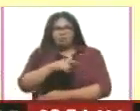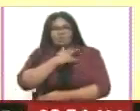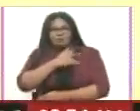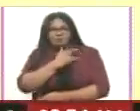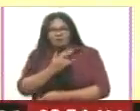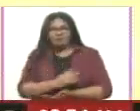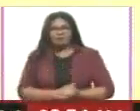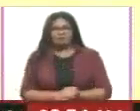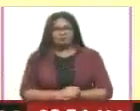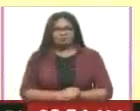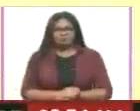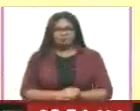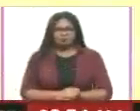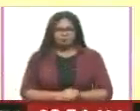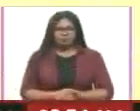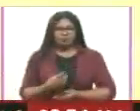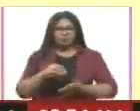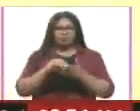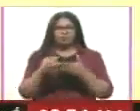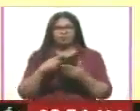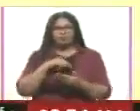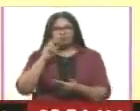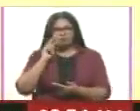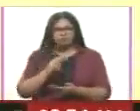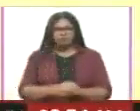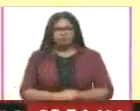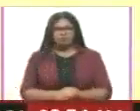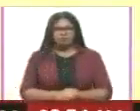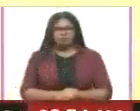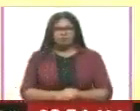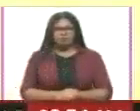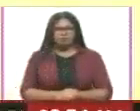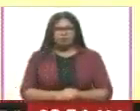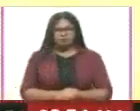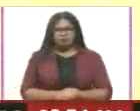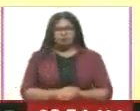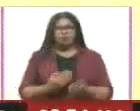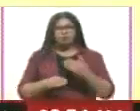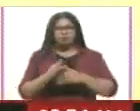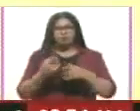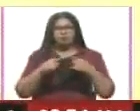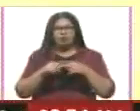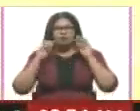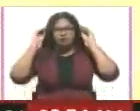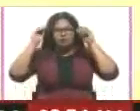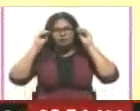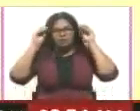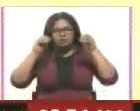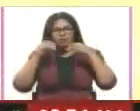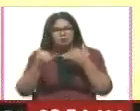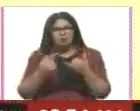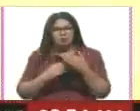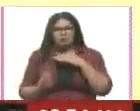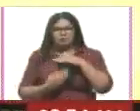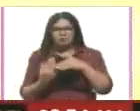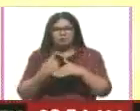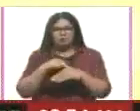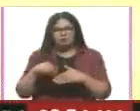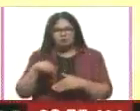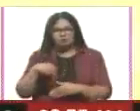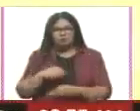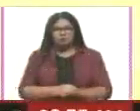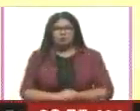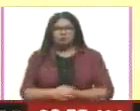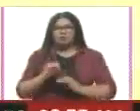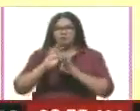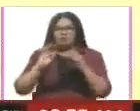Medina Angarita decide, como presidente, que había que modernizar la formación universitaria, básicamente los médicos. Y por